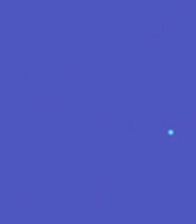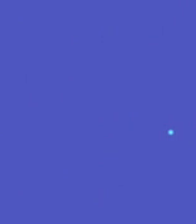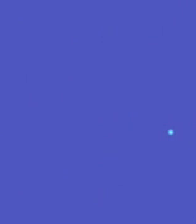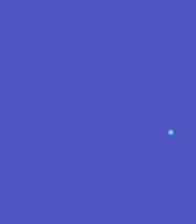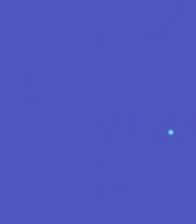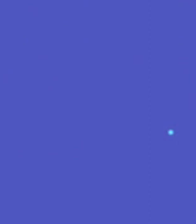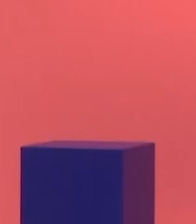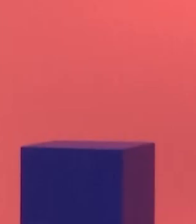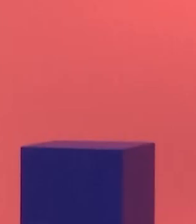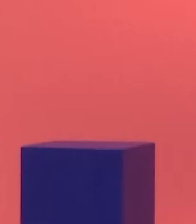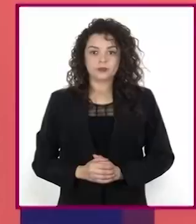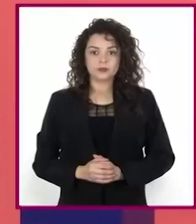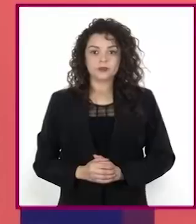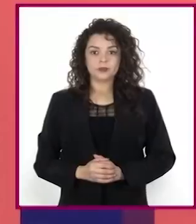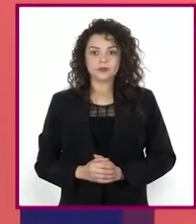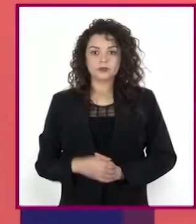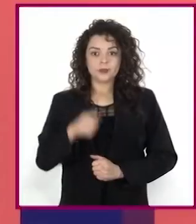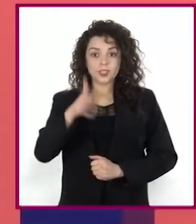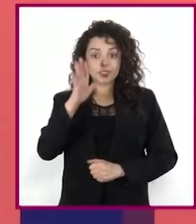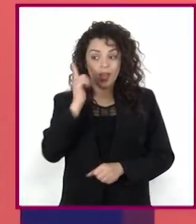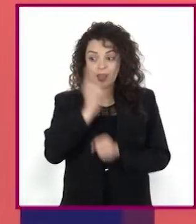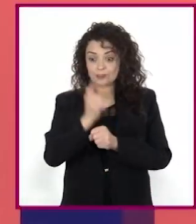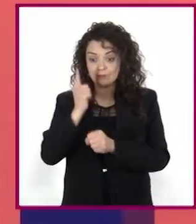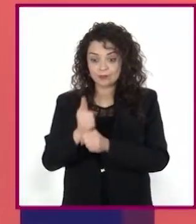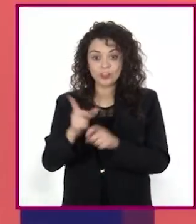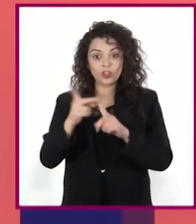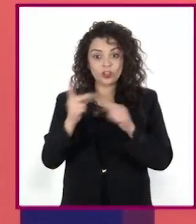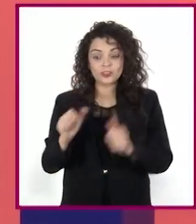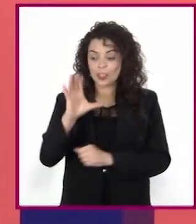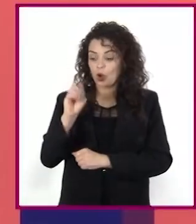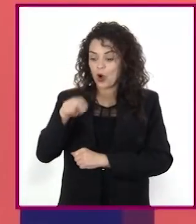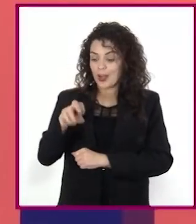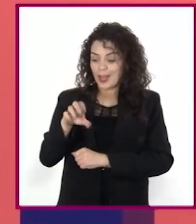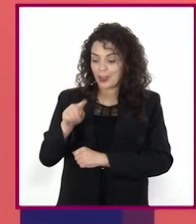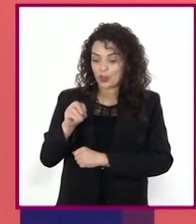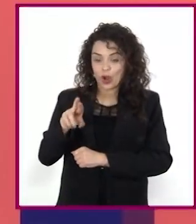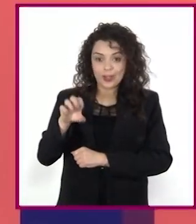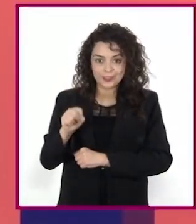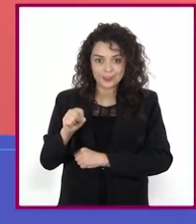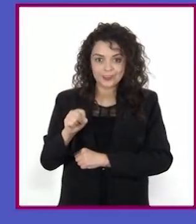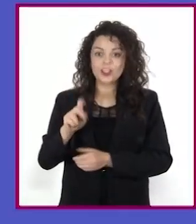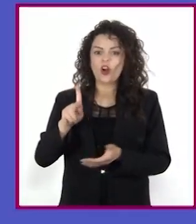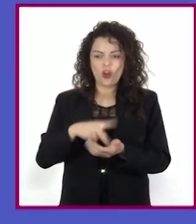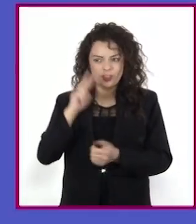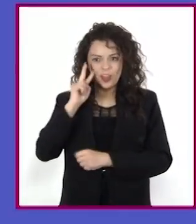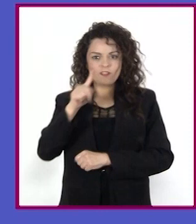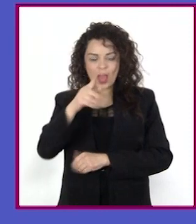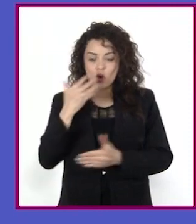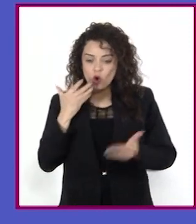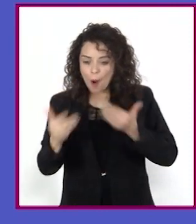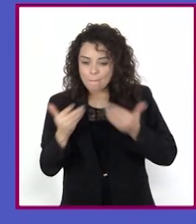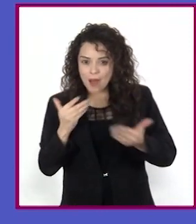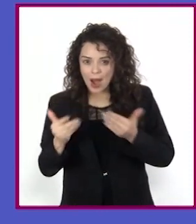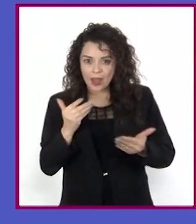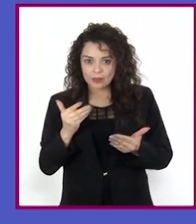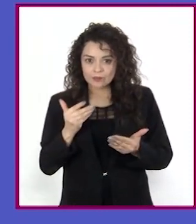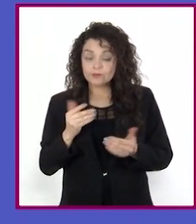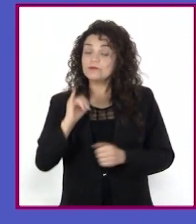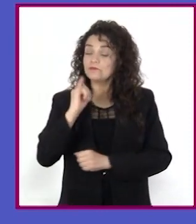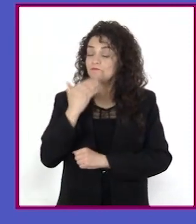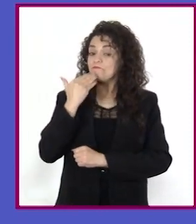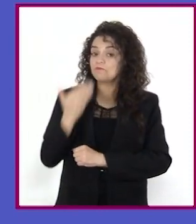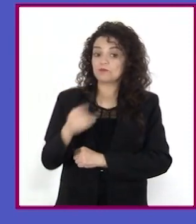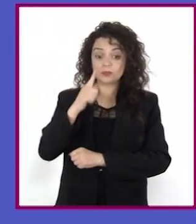mundo. ¿Lograron identificar los conectores? Veamos nuevamente y comparen. Muy bien, si no